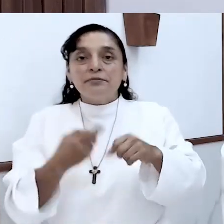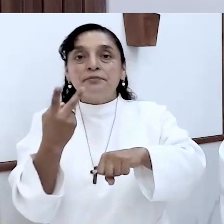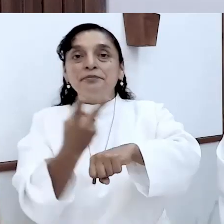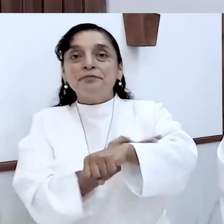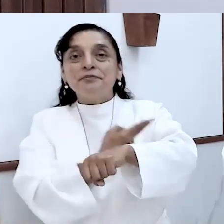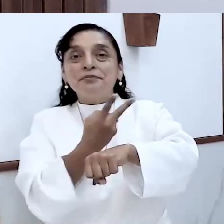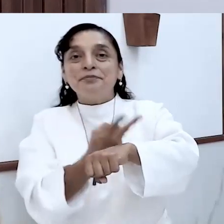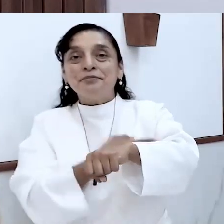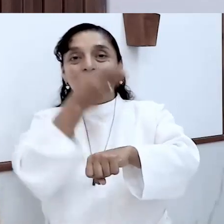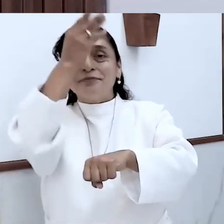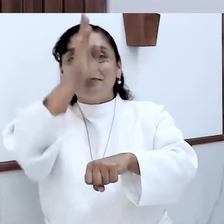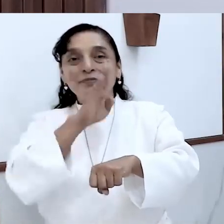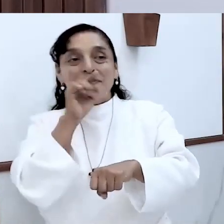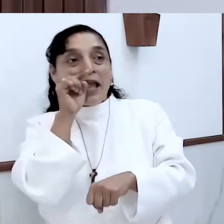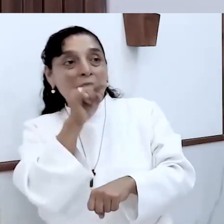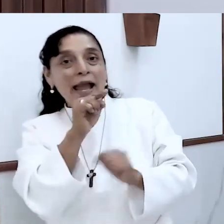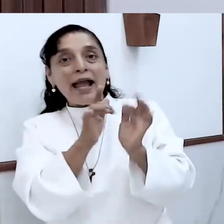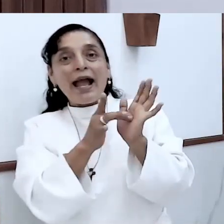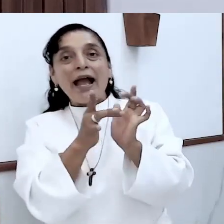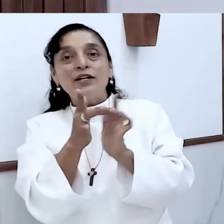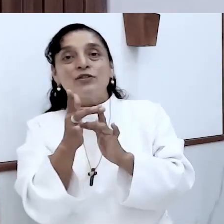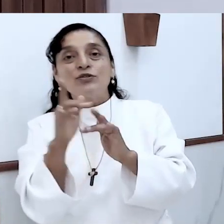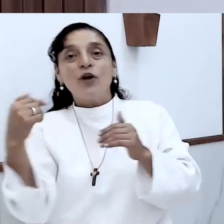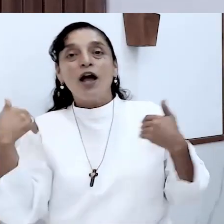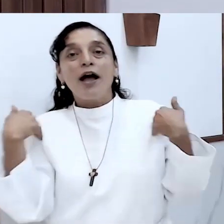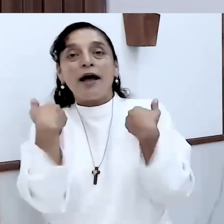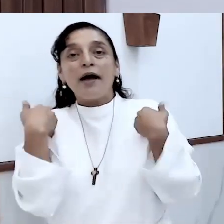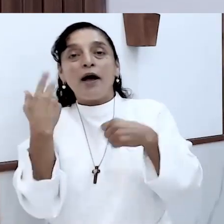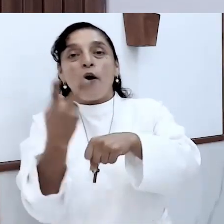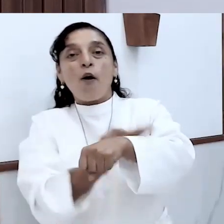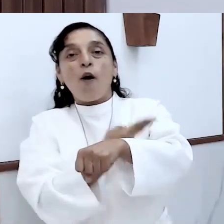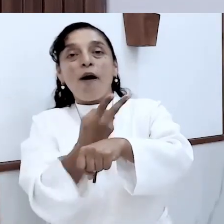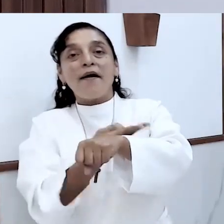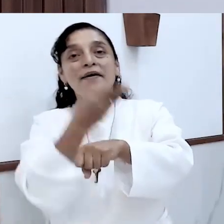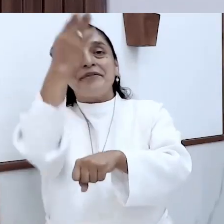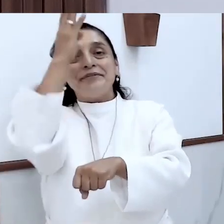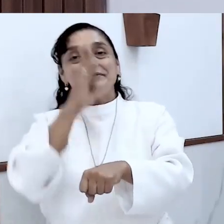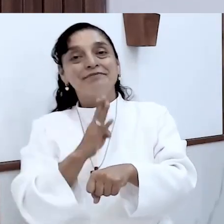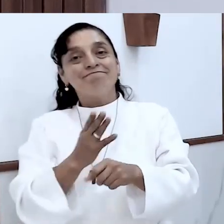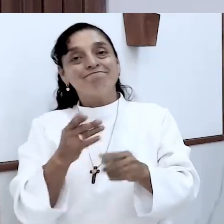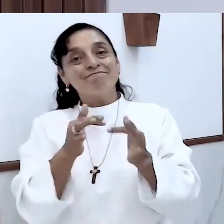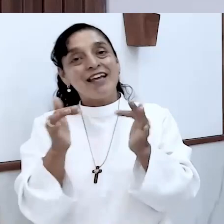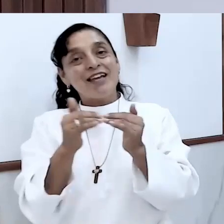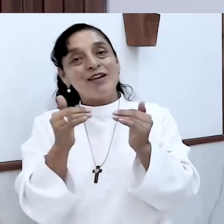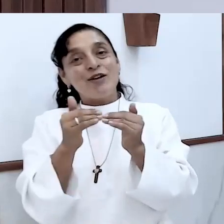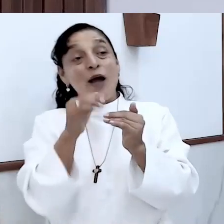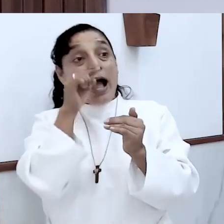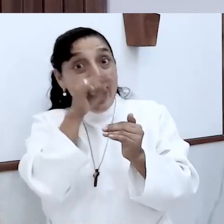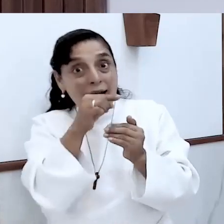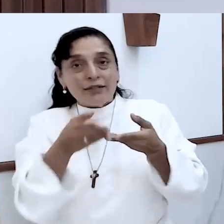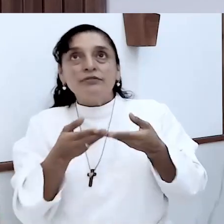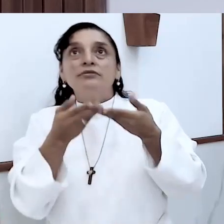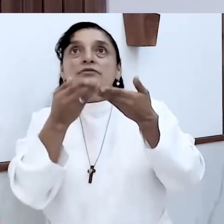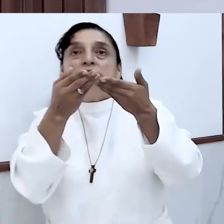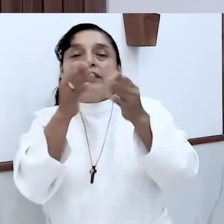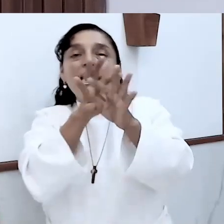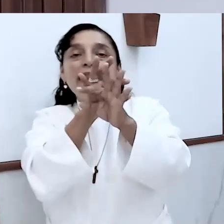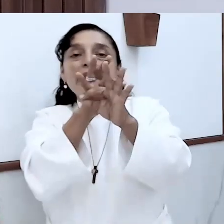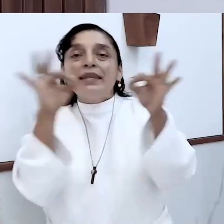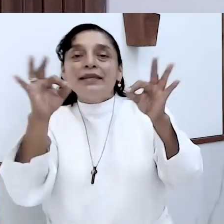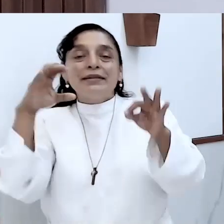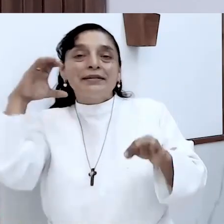el Cordero de Dios. Más adelante dirá: el Cordero de Dios que quita el pecado del